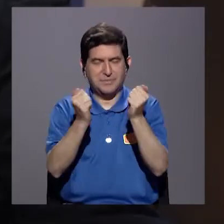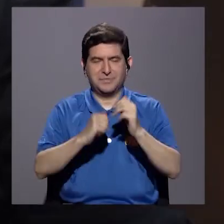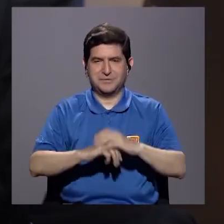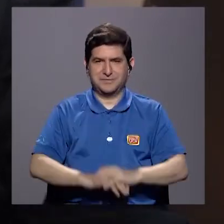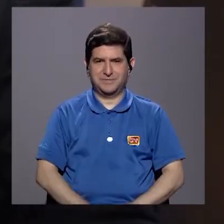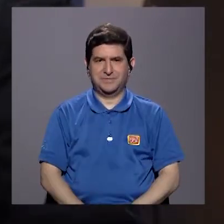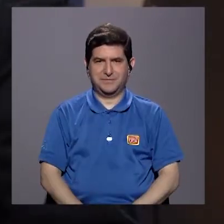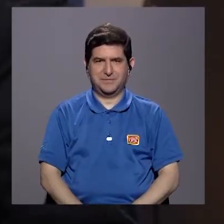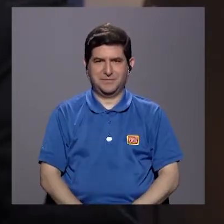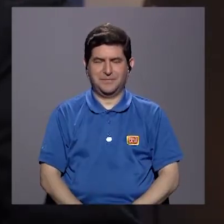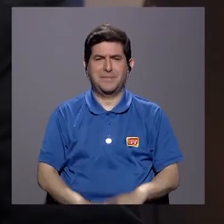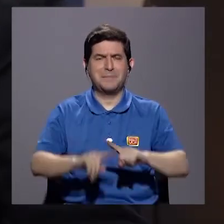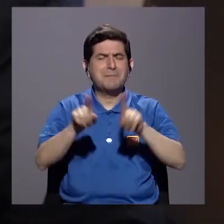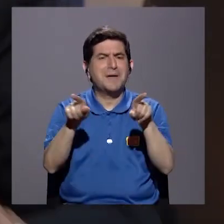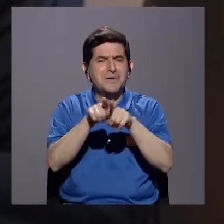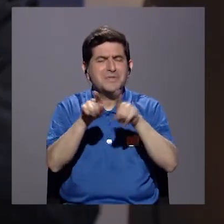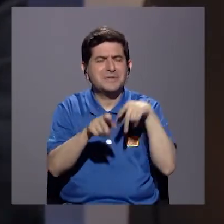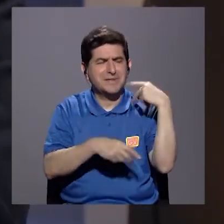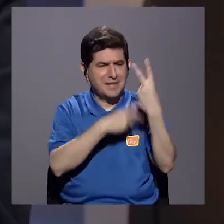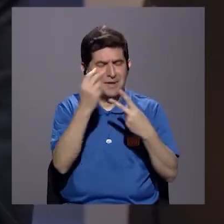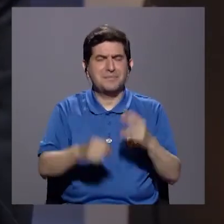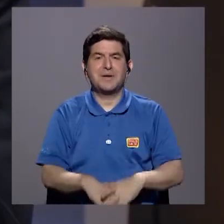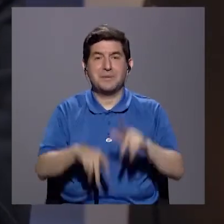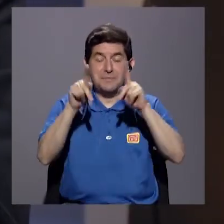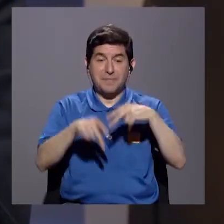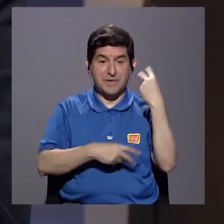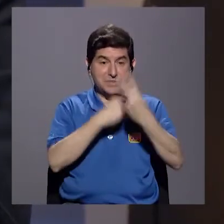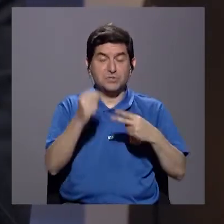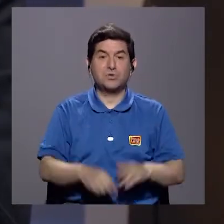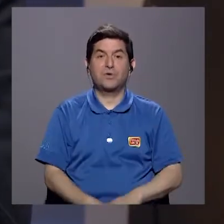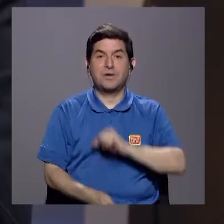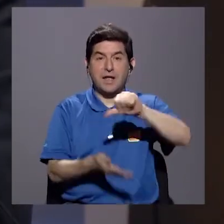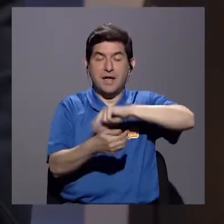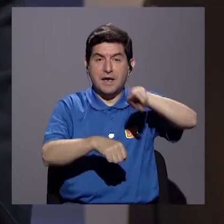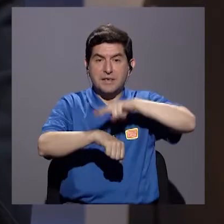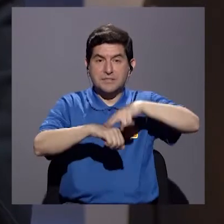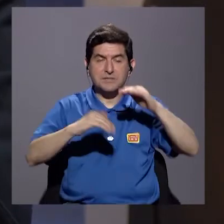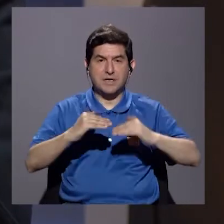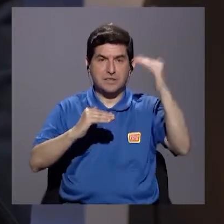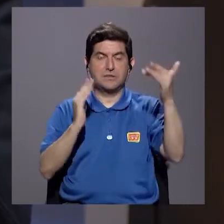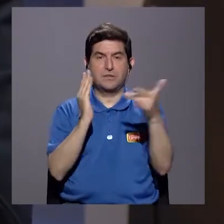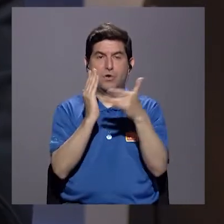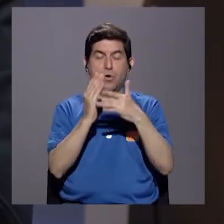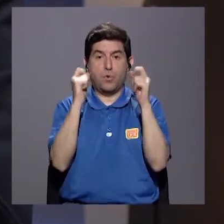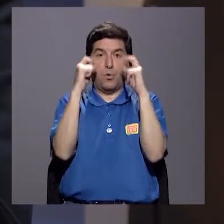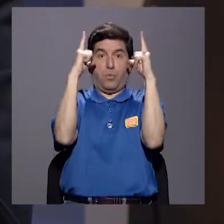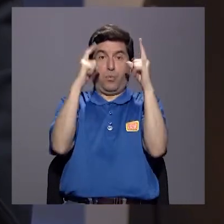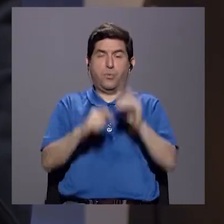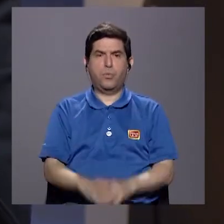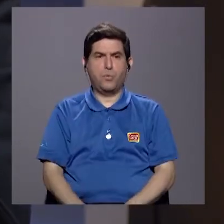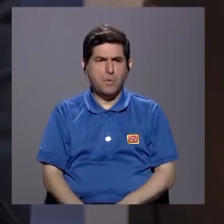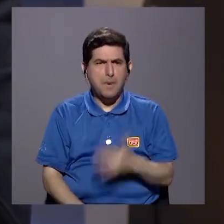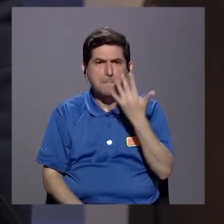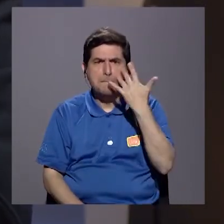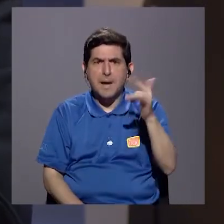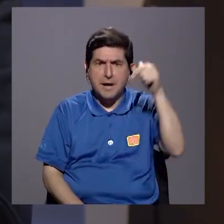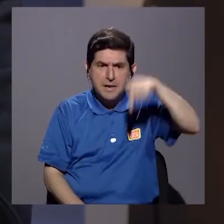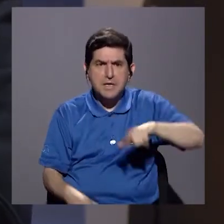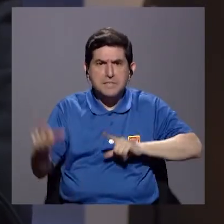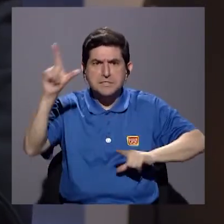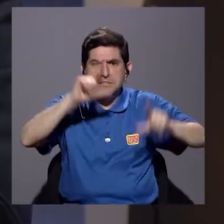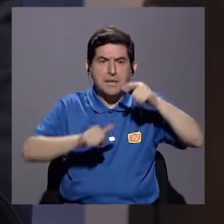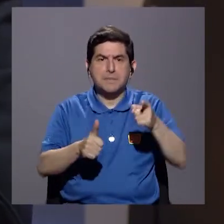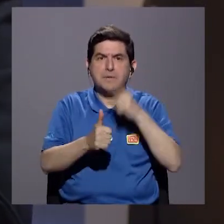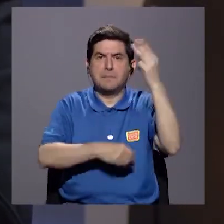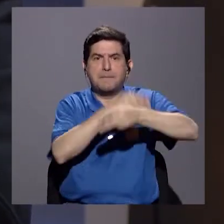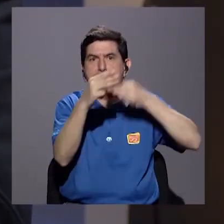aquí nuestra, pero que nos visite, porque el que visita el Senat sale impresionado. A mí hay gente que me dice, mira, estuvo aquí, parece que estamos